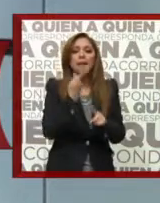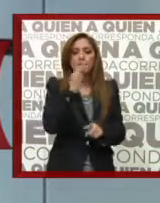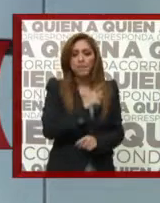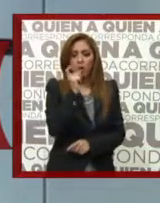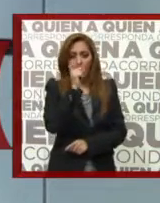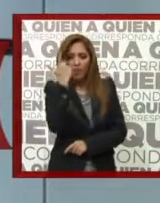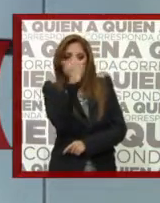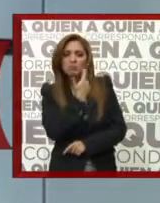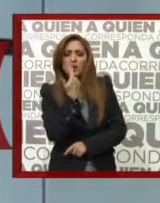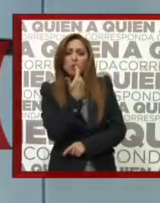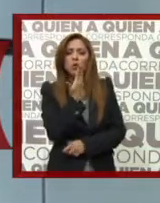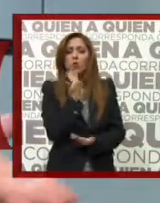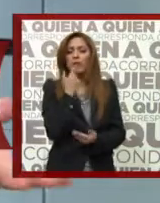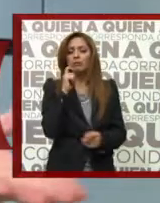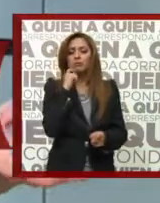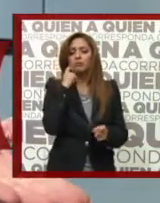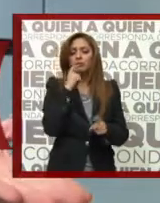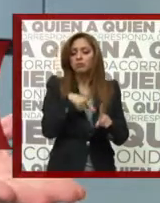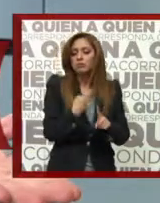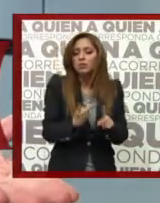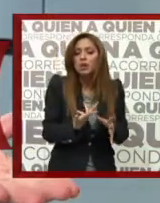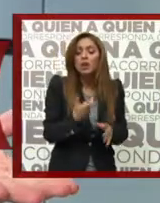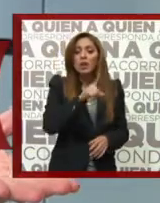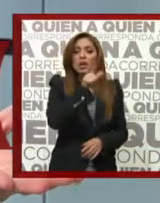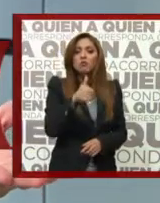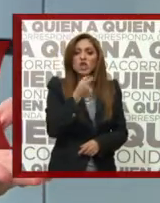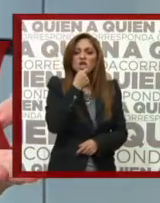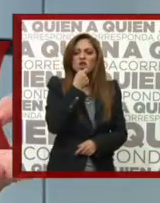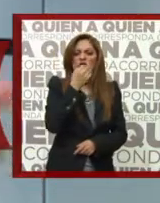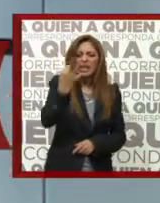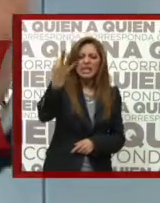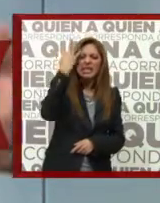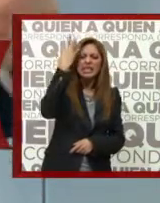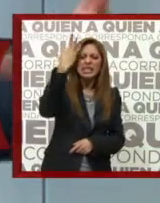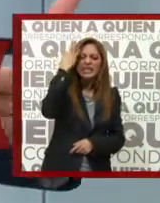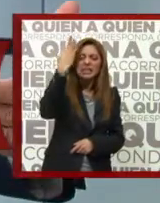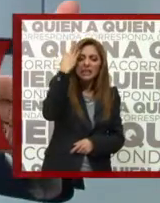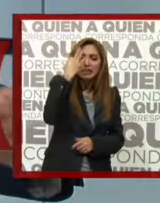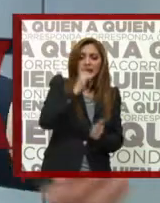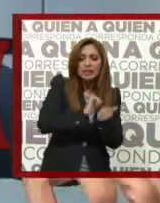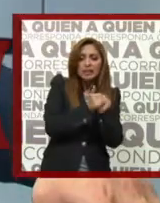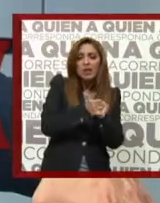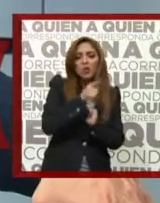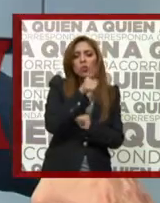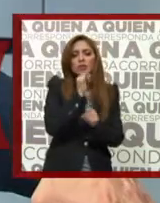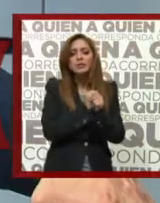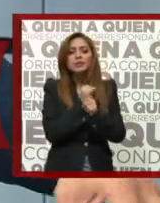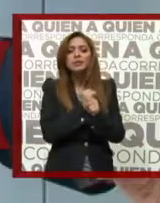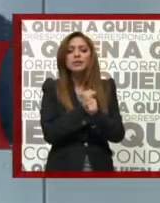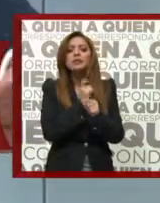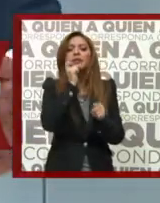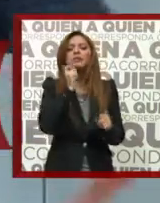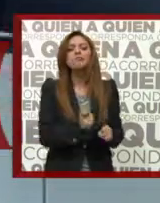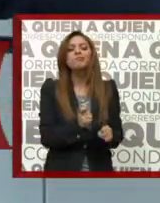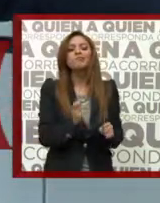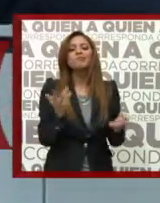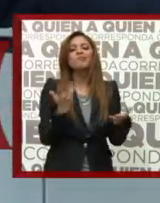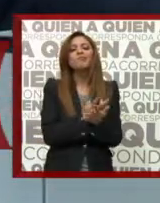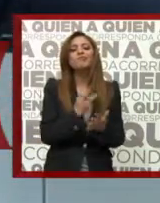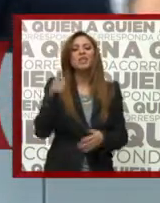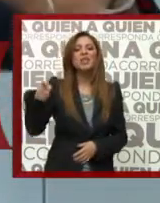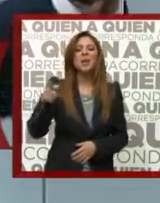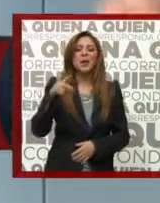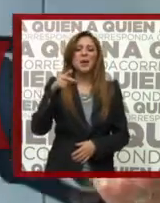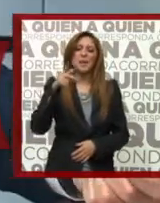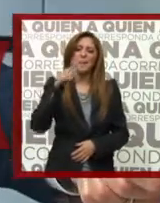la violación, y envenenan a los niños. Y cuando ya investigas un poco más, era con el afán de que no los vuelva a ver,